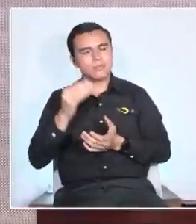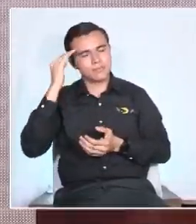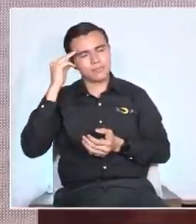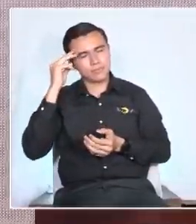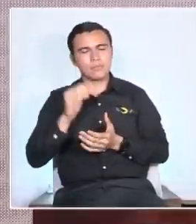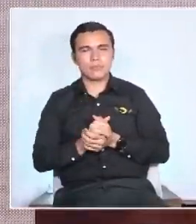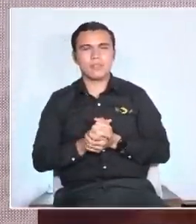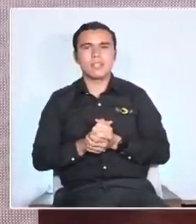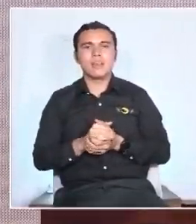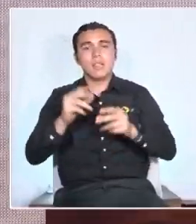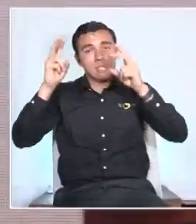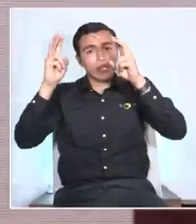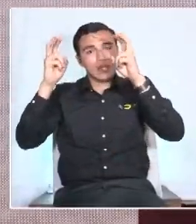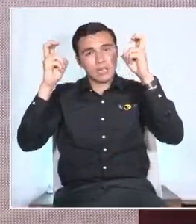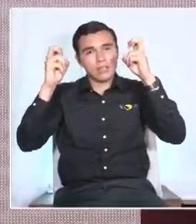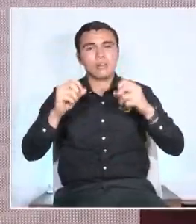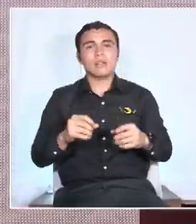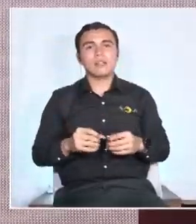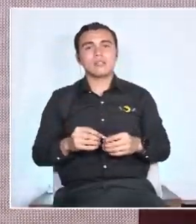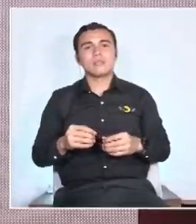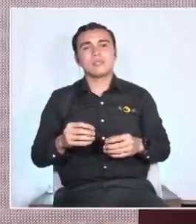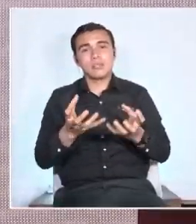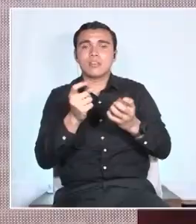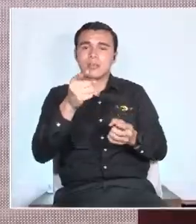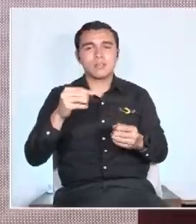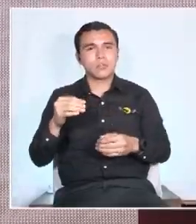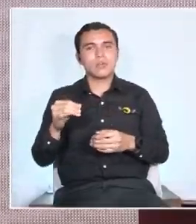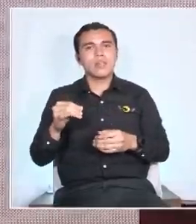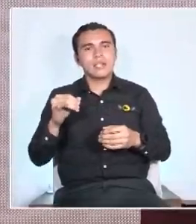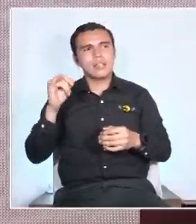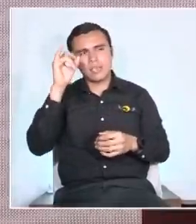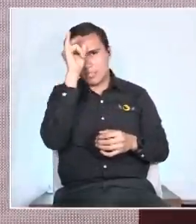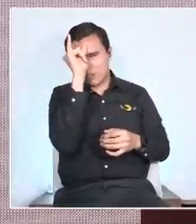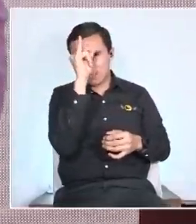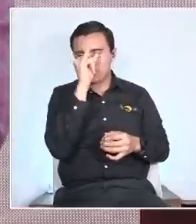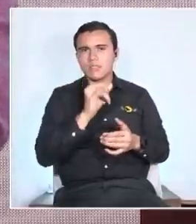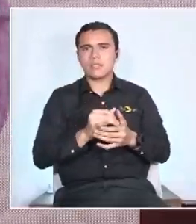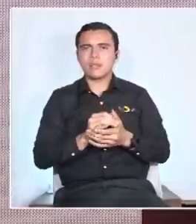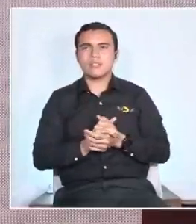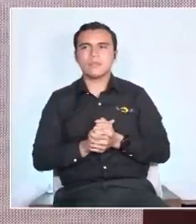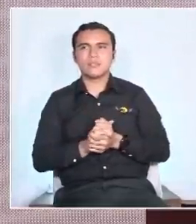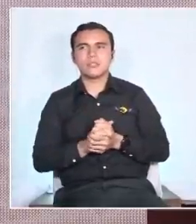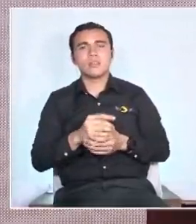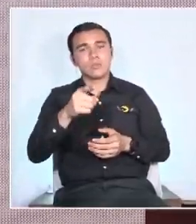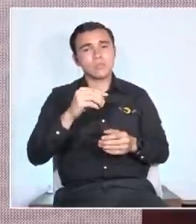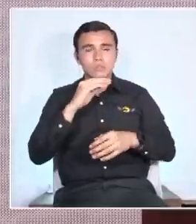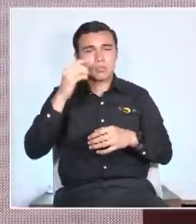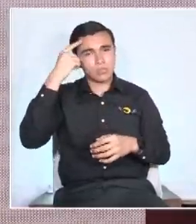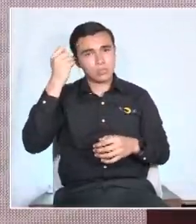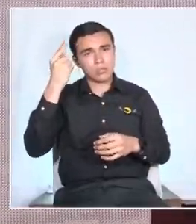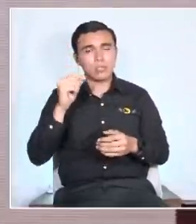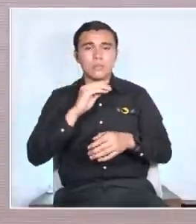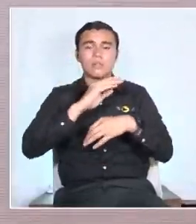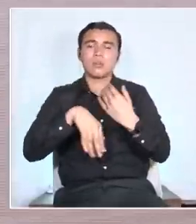El diablo se aprovecha de tu ignorancia. Pero cuando tú lo sabes todo, no hay diablo que te